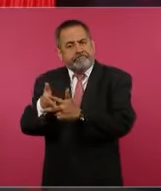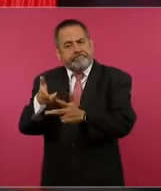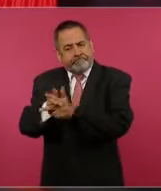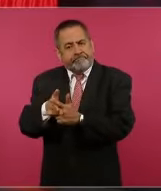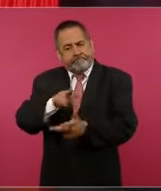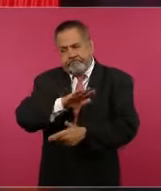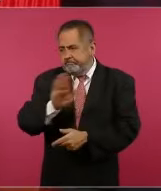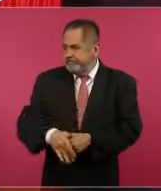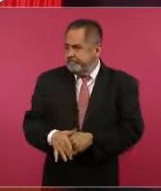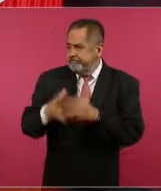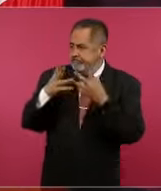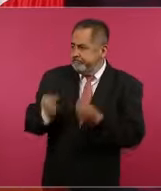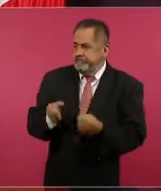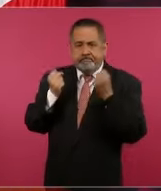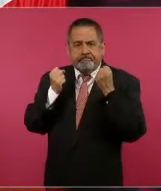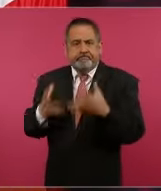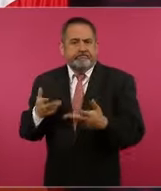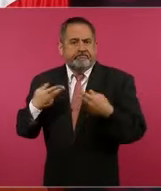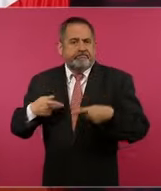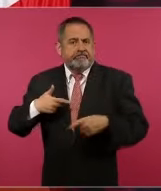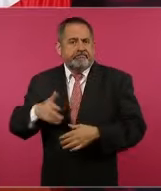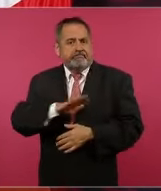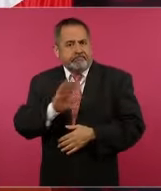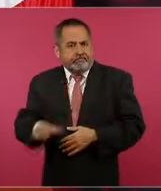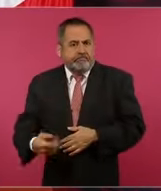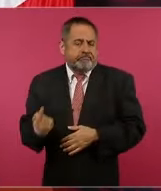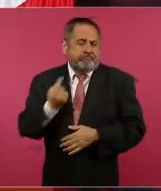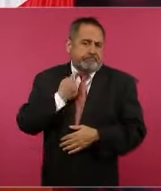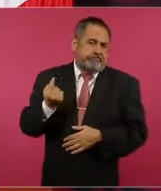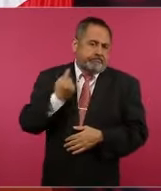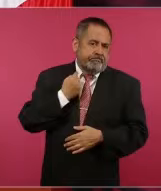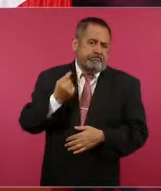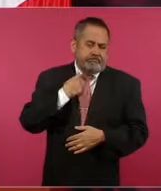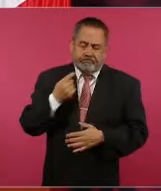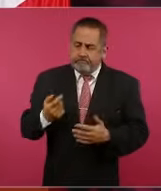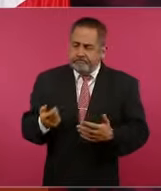y